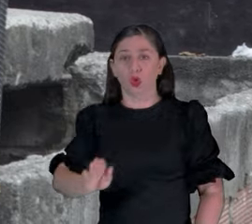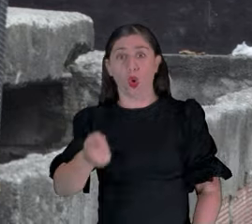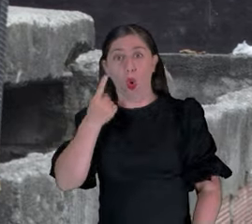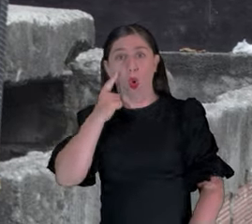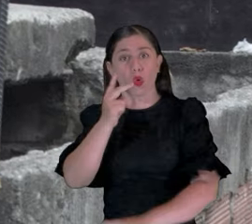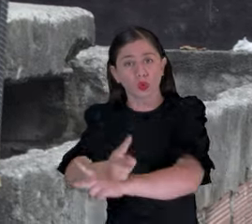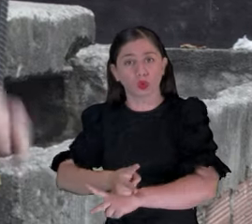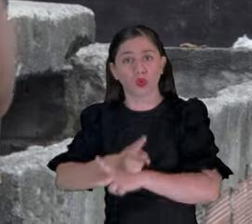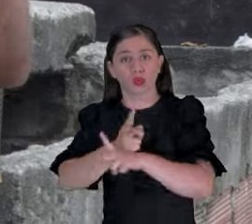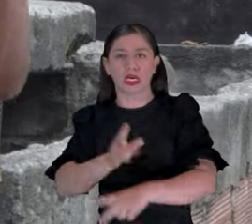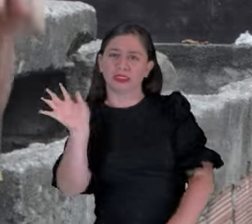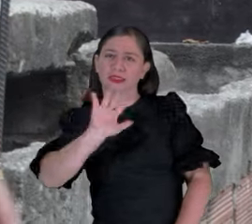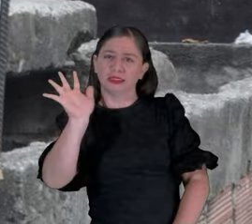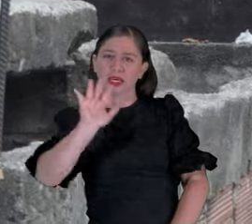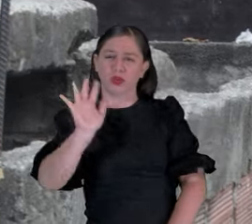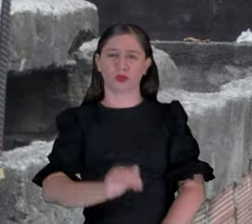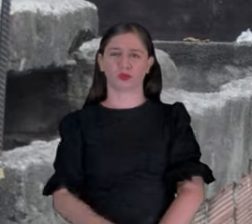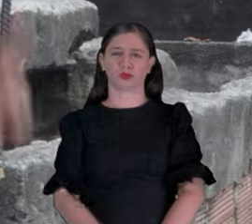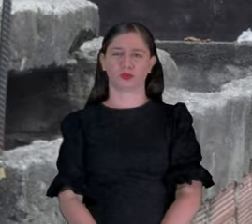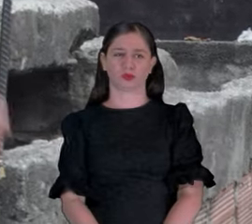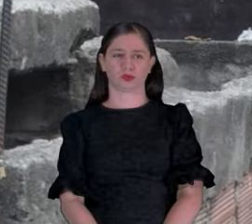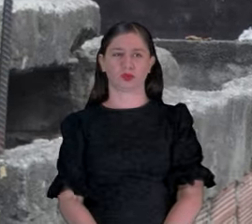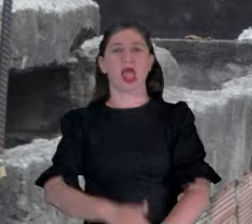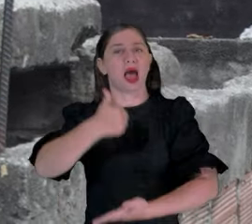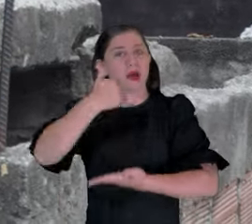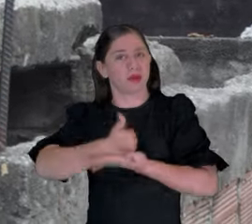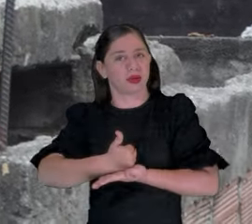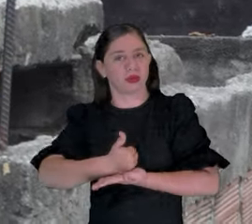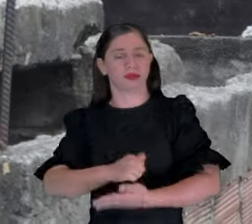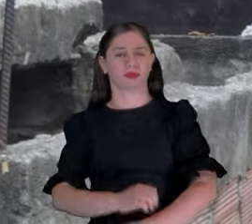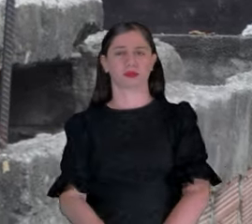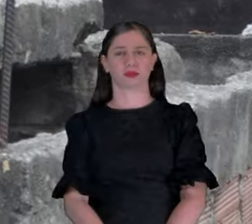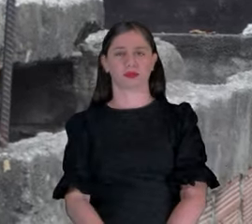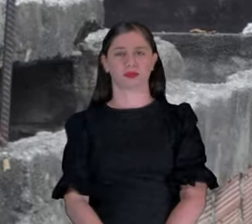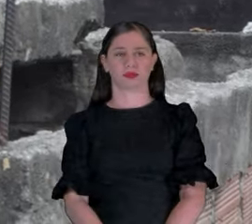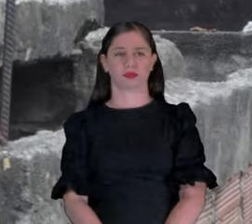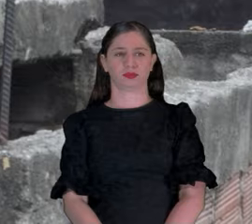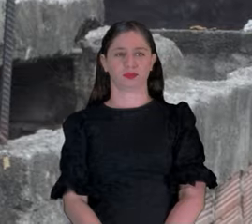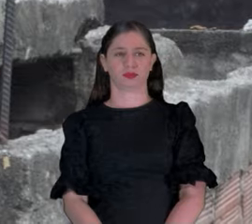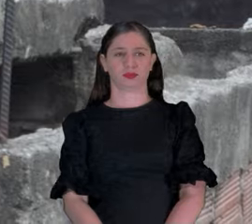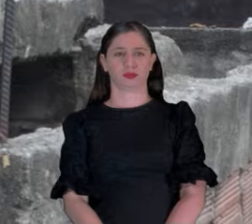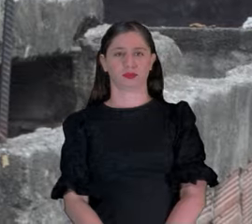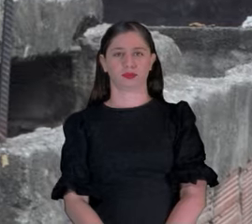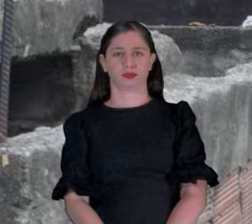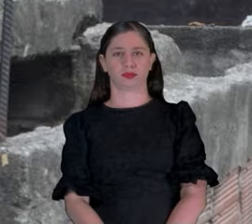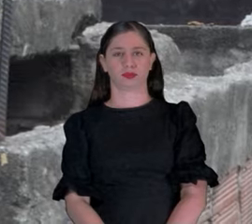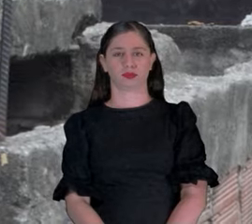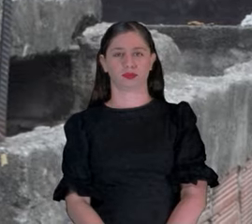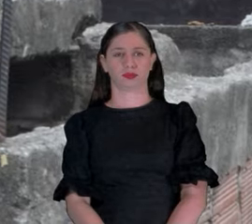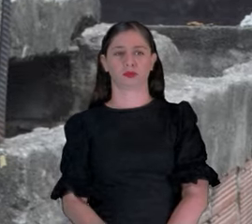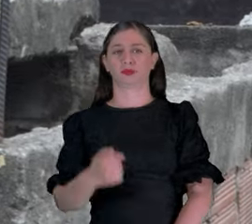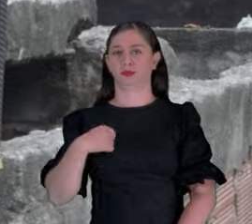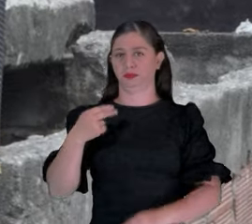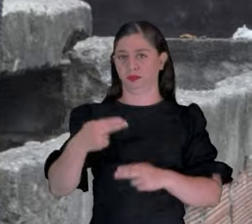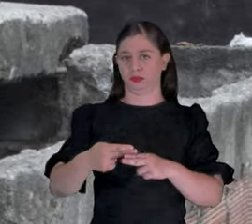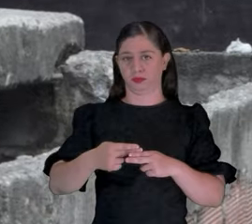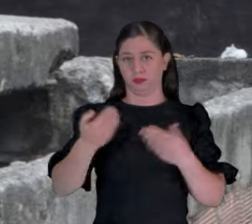bendición. Dios me la bendiga, mija. Mucho cuidado. Chao, Orlando. Amén.